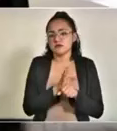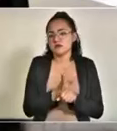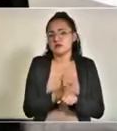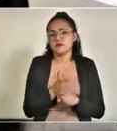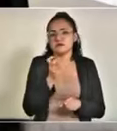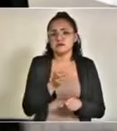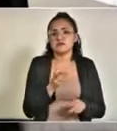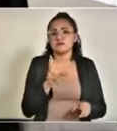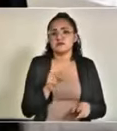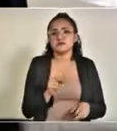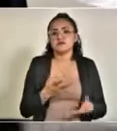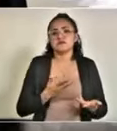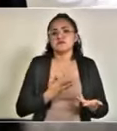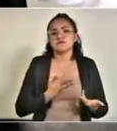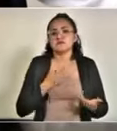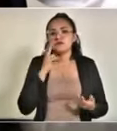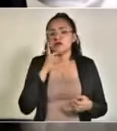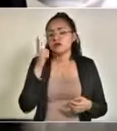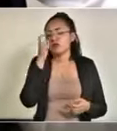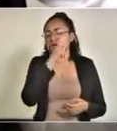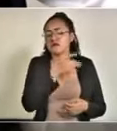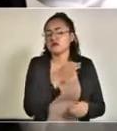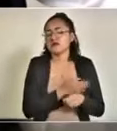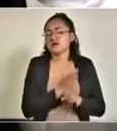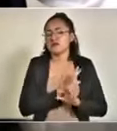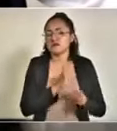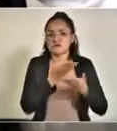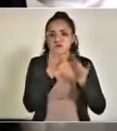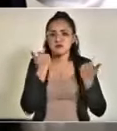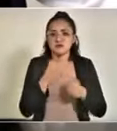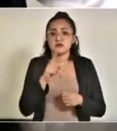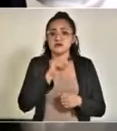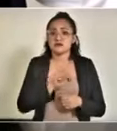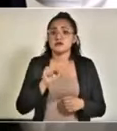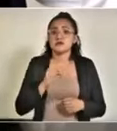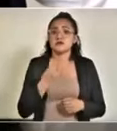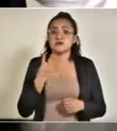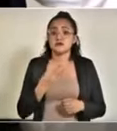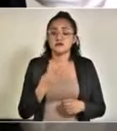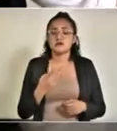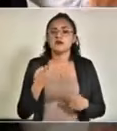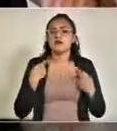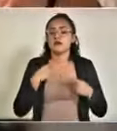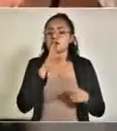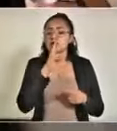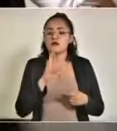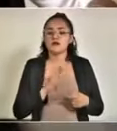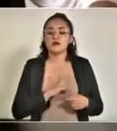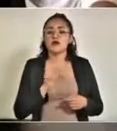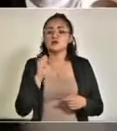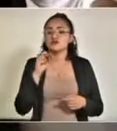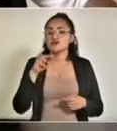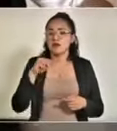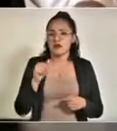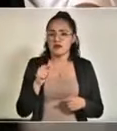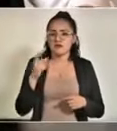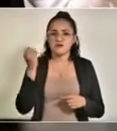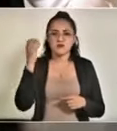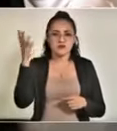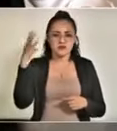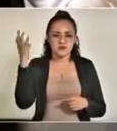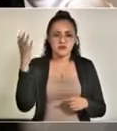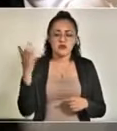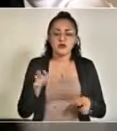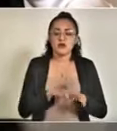es ahorita en retrospectivo muy difícil de establecer, pero son 164 los reportados por Suma como